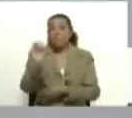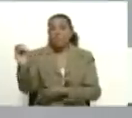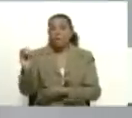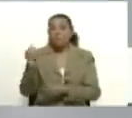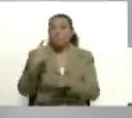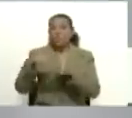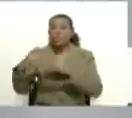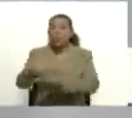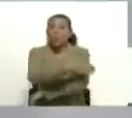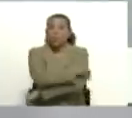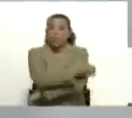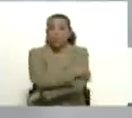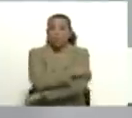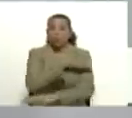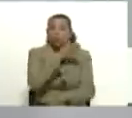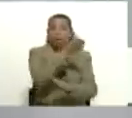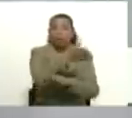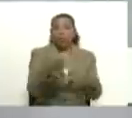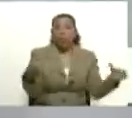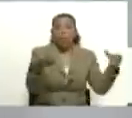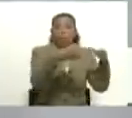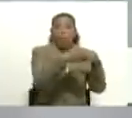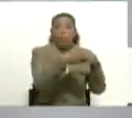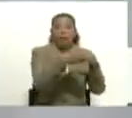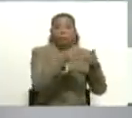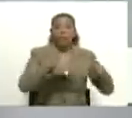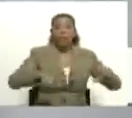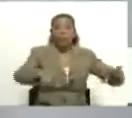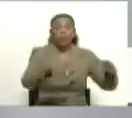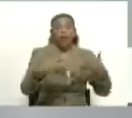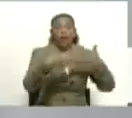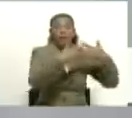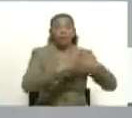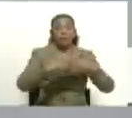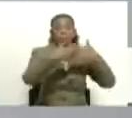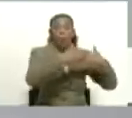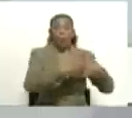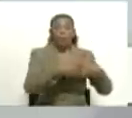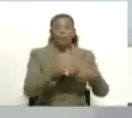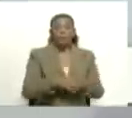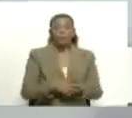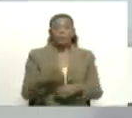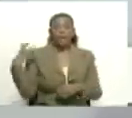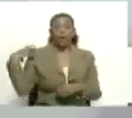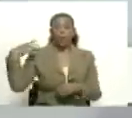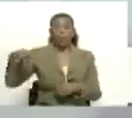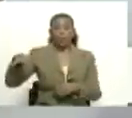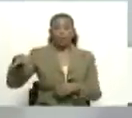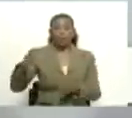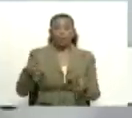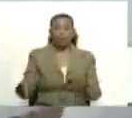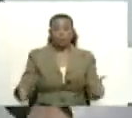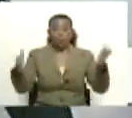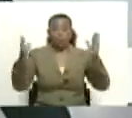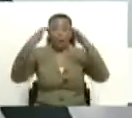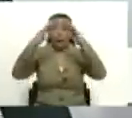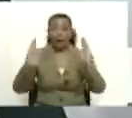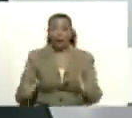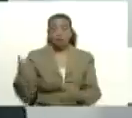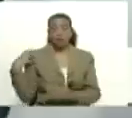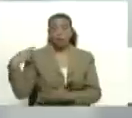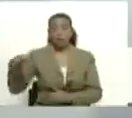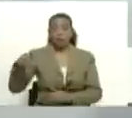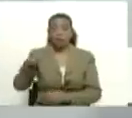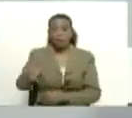dirigentes de la oposición venezolana desde el Salón Oval de la Casa Blanca, donde piden la invasión